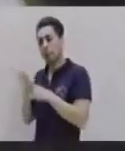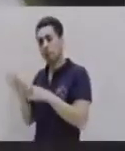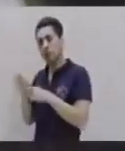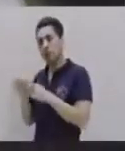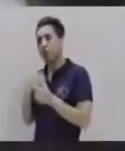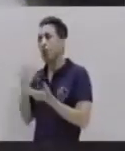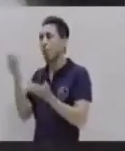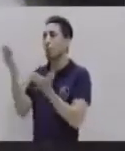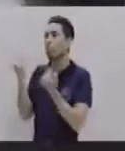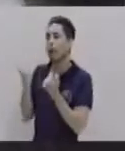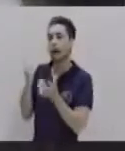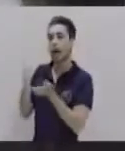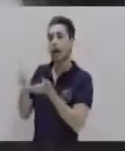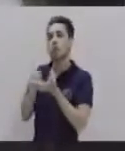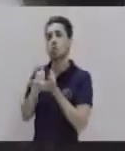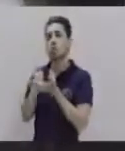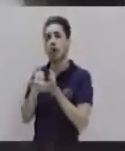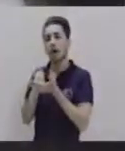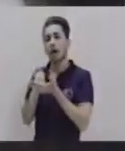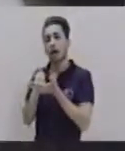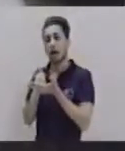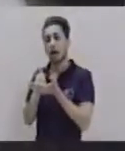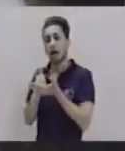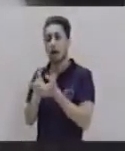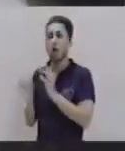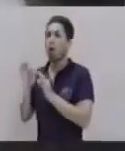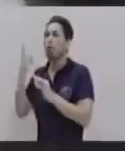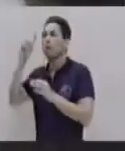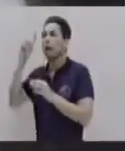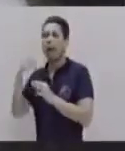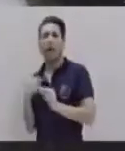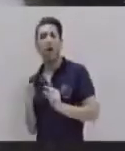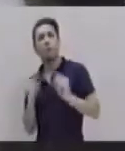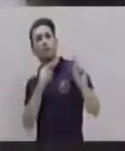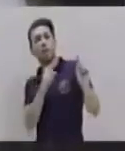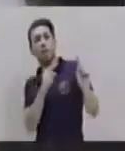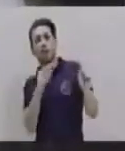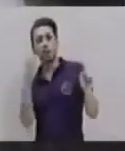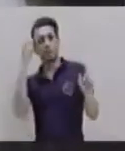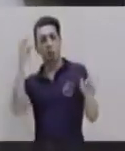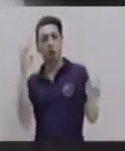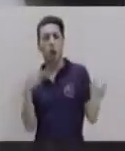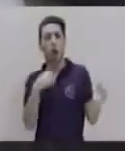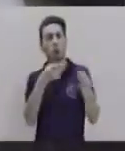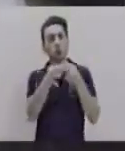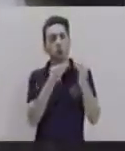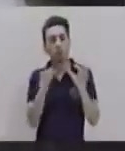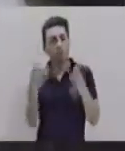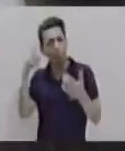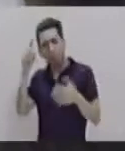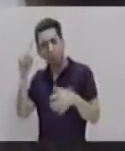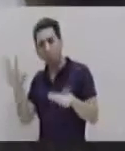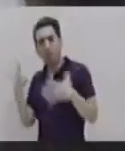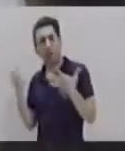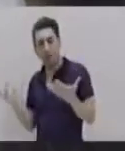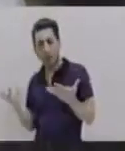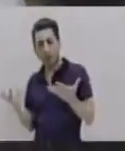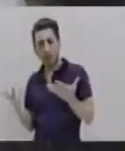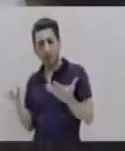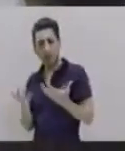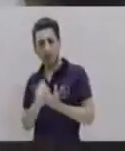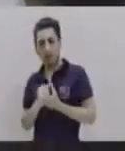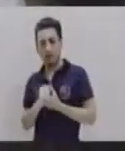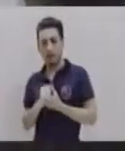redundancia, el asistir a un profesional y que nos pueda brindar su apoyo? ¿Cómo podemos